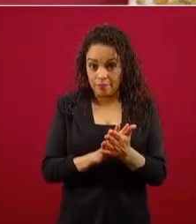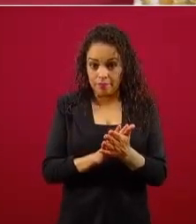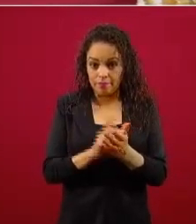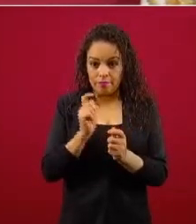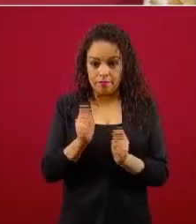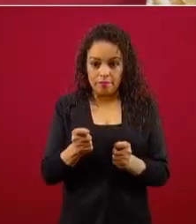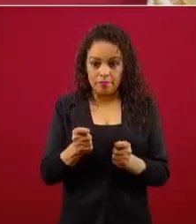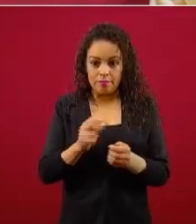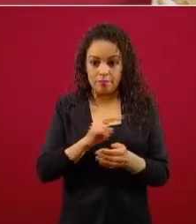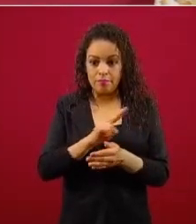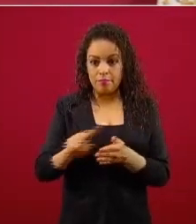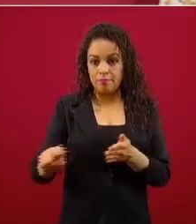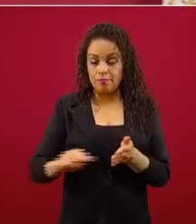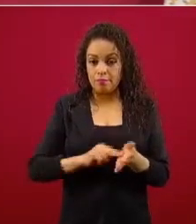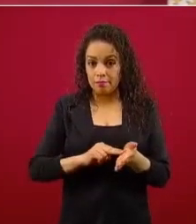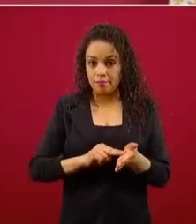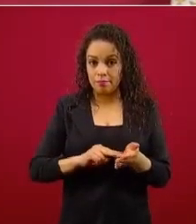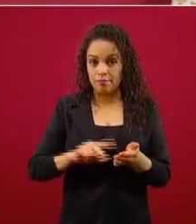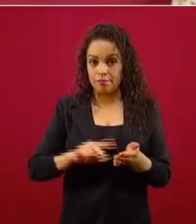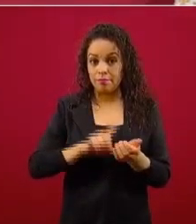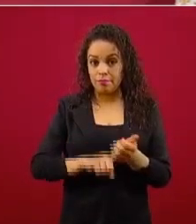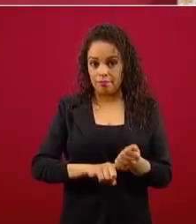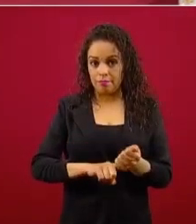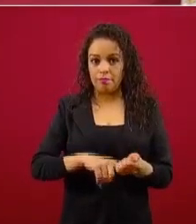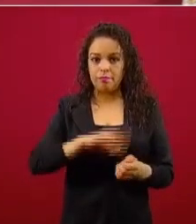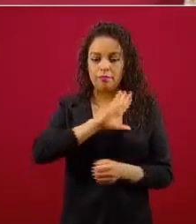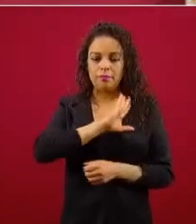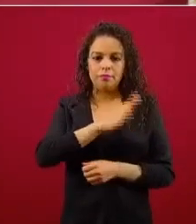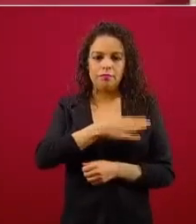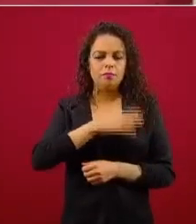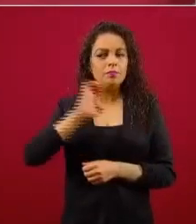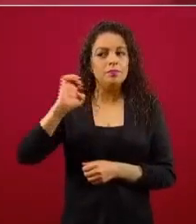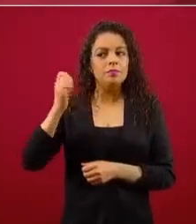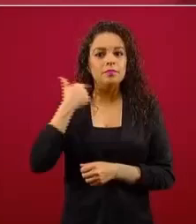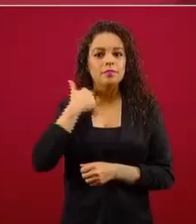es un expresidente de España